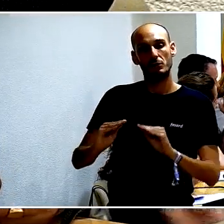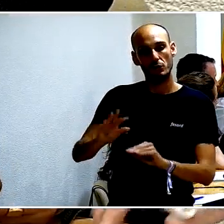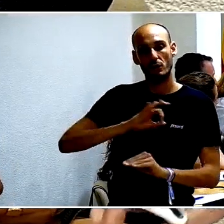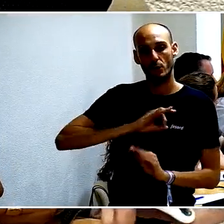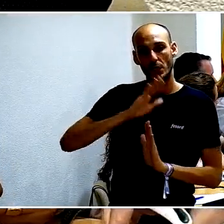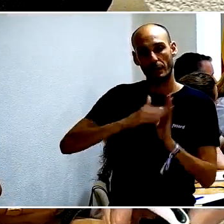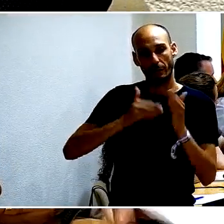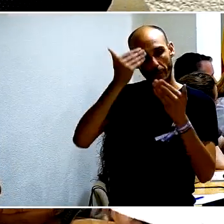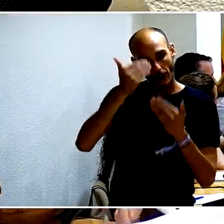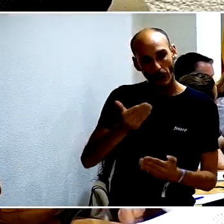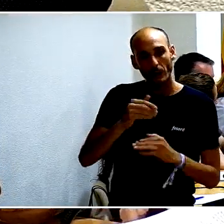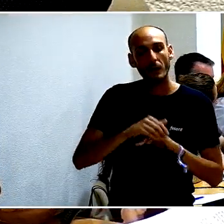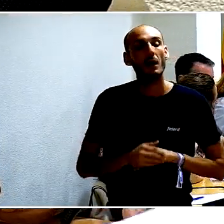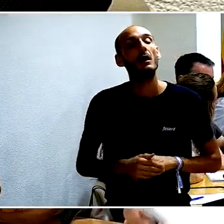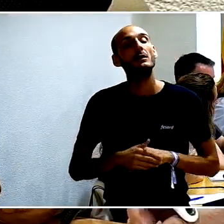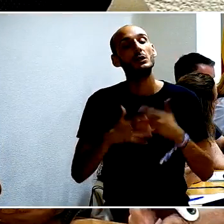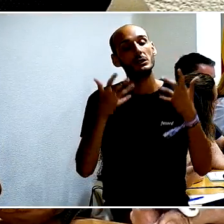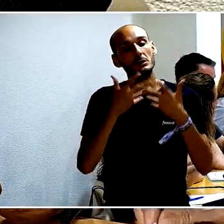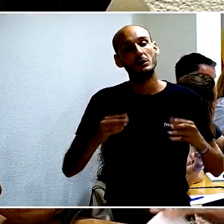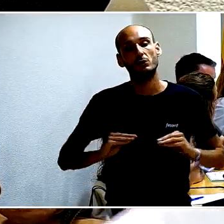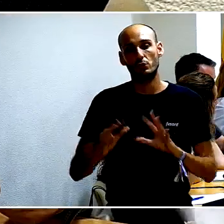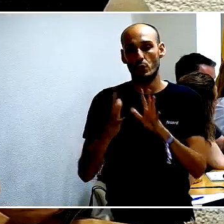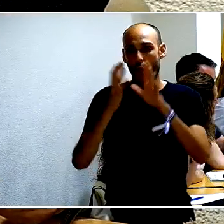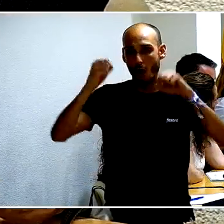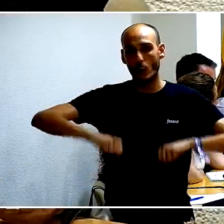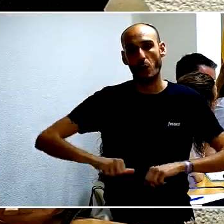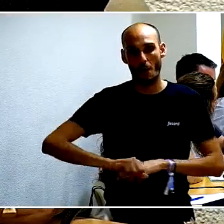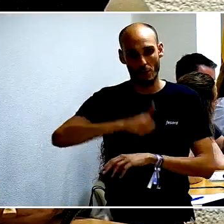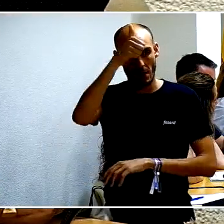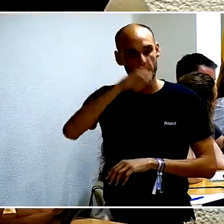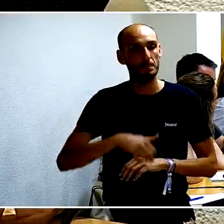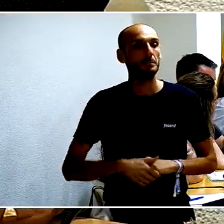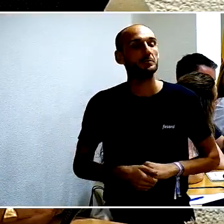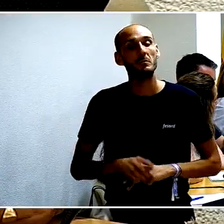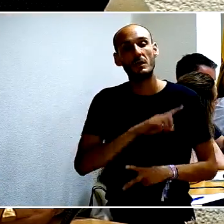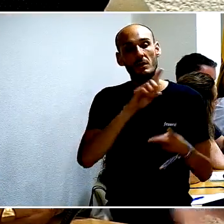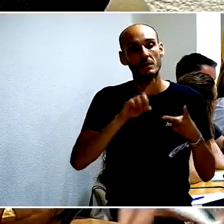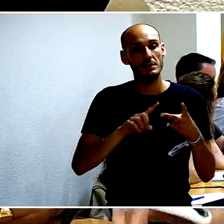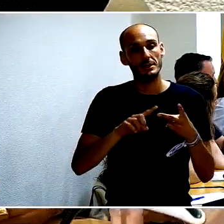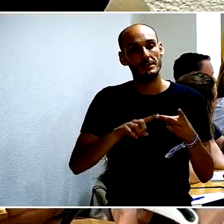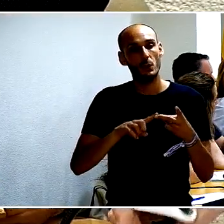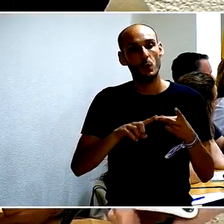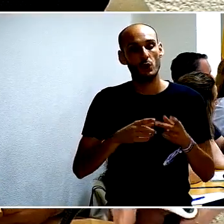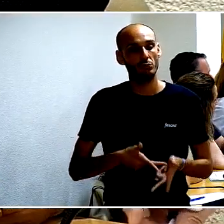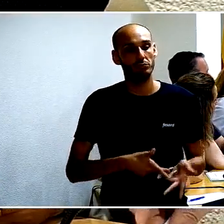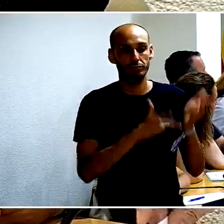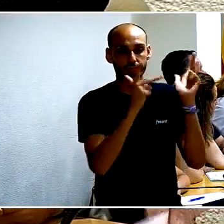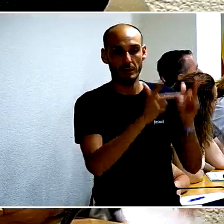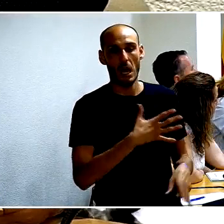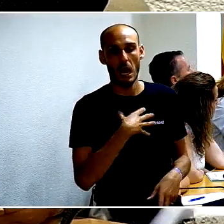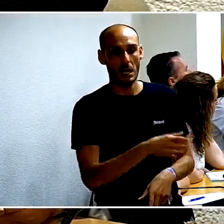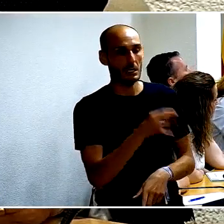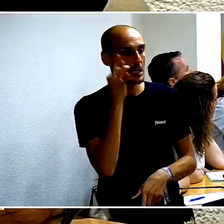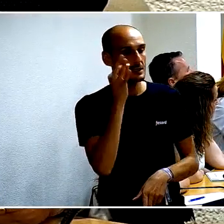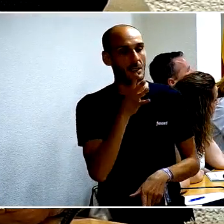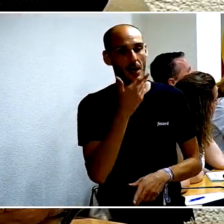y, en consecuencia, aprobar el texto del acuerdo de adhesión a dicha central. Segundo, facultar a la señora alcaldesa para que en nombre y representación de